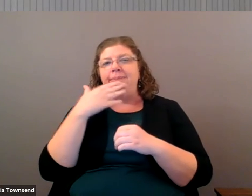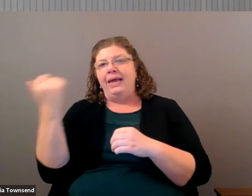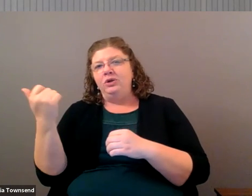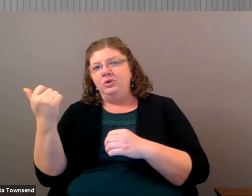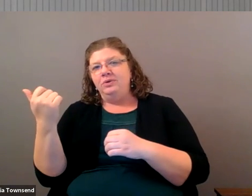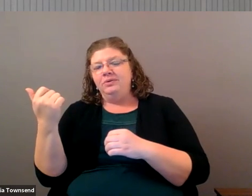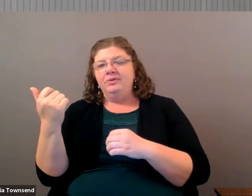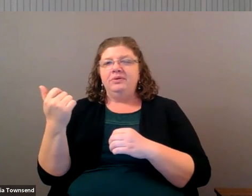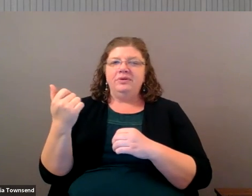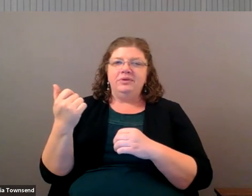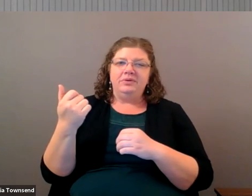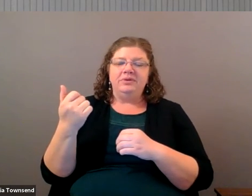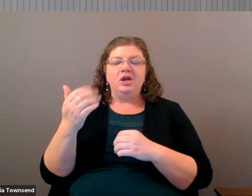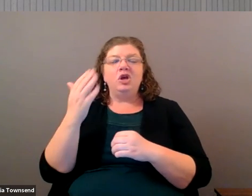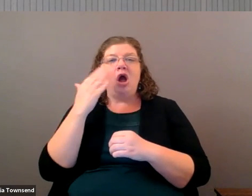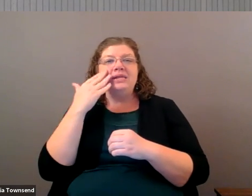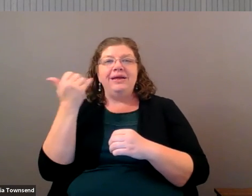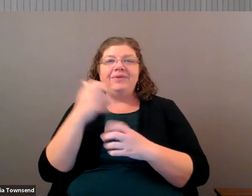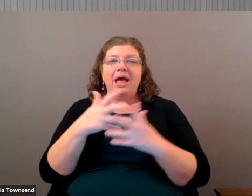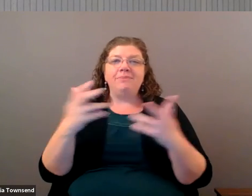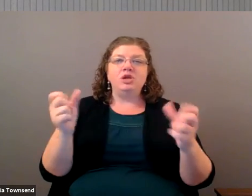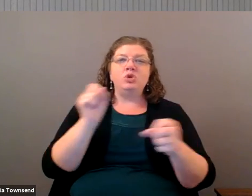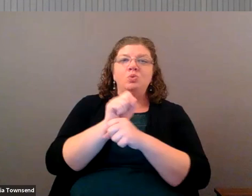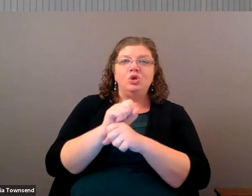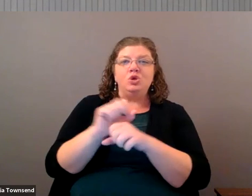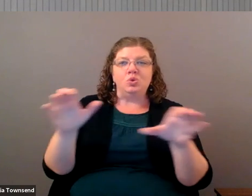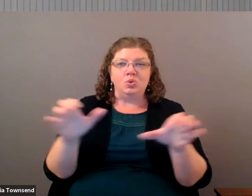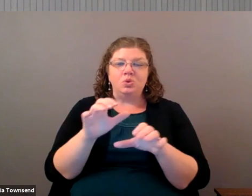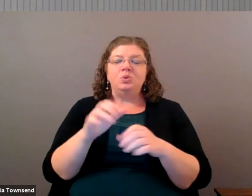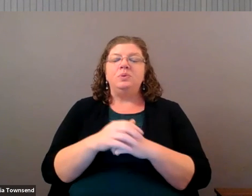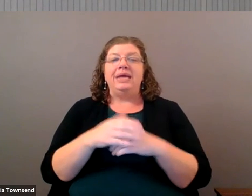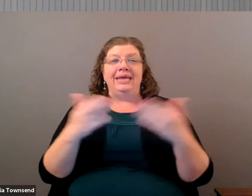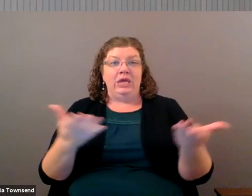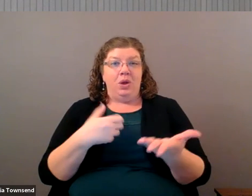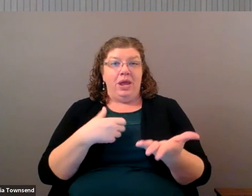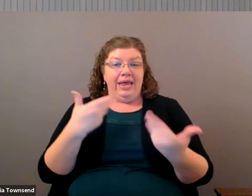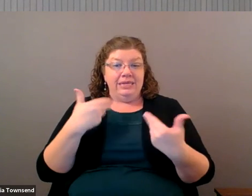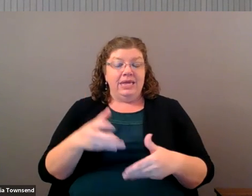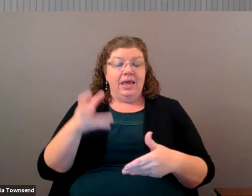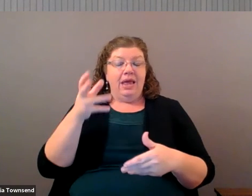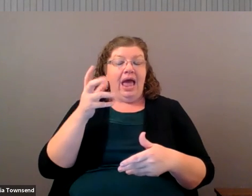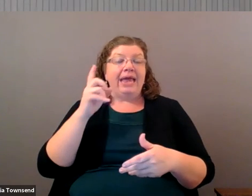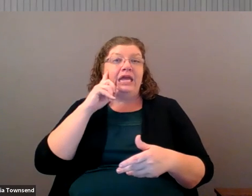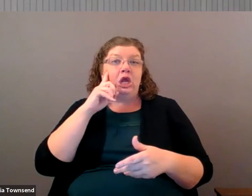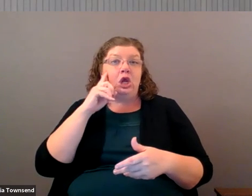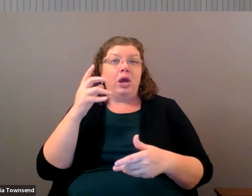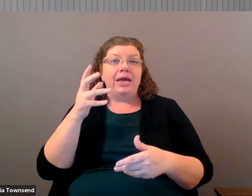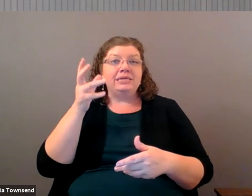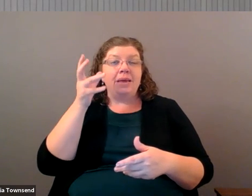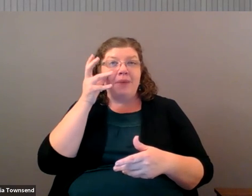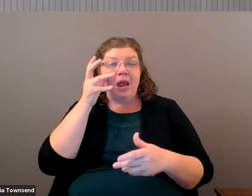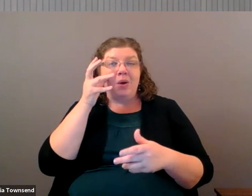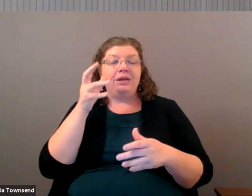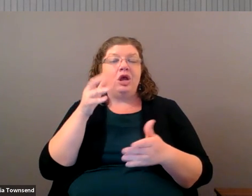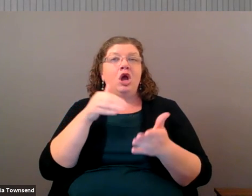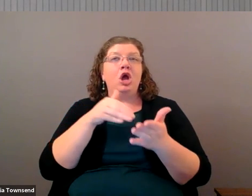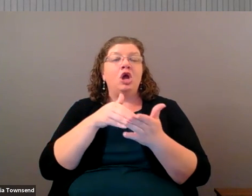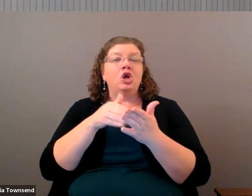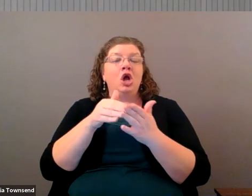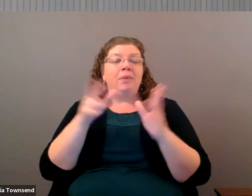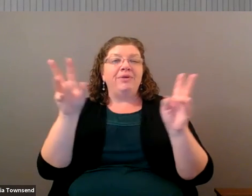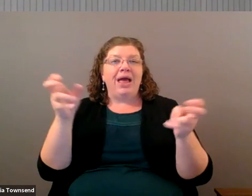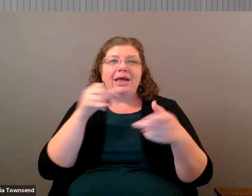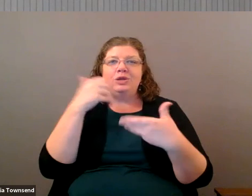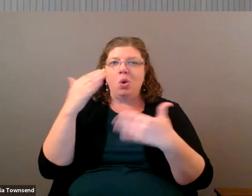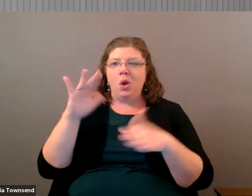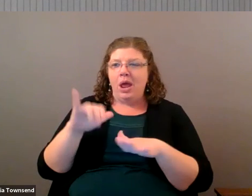más se haga mejor, ¿no? Pero yo entiendo todo el trabajo que tienen ustedes. Muchas familias dicen, pues